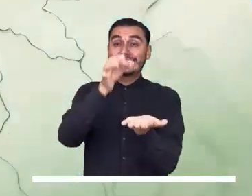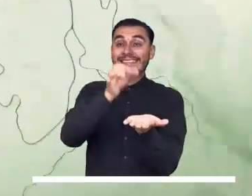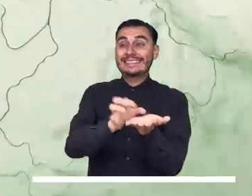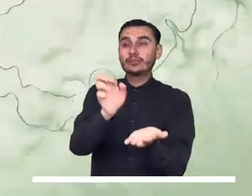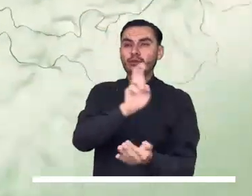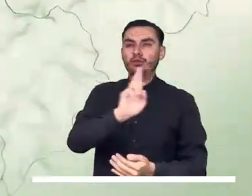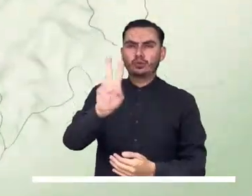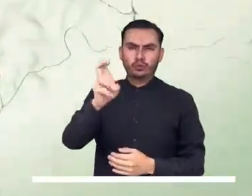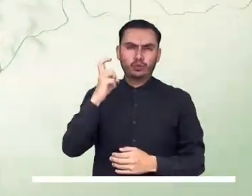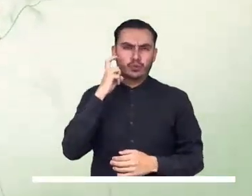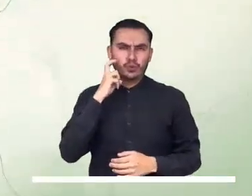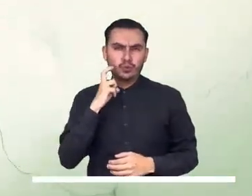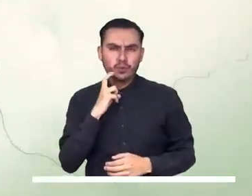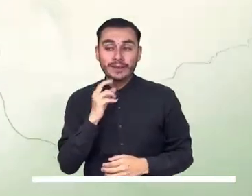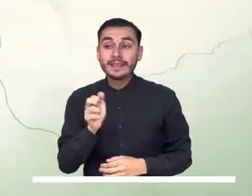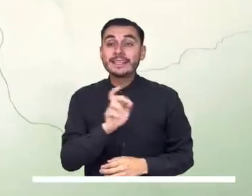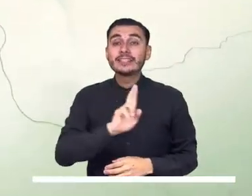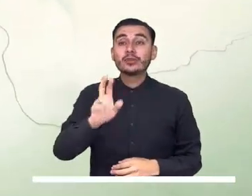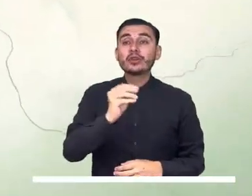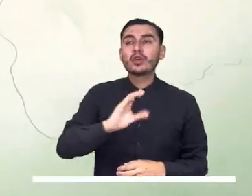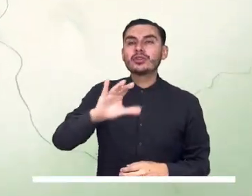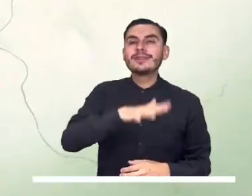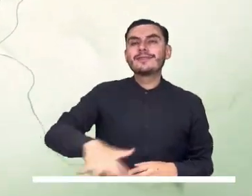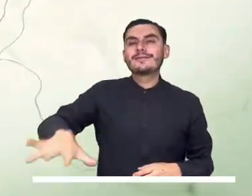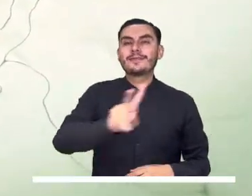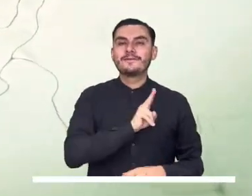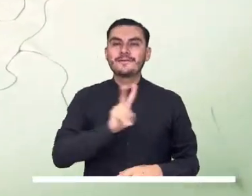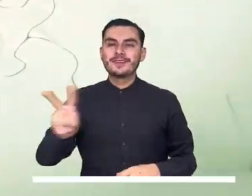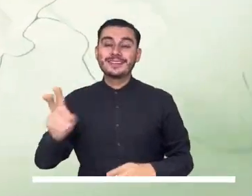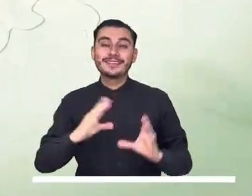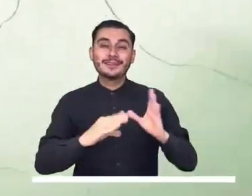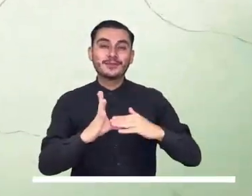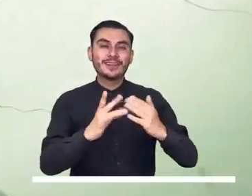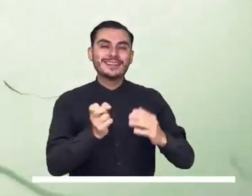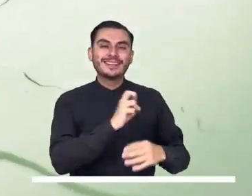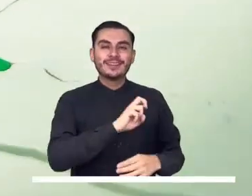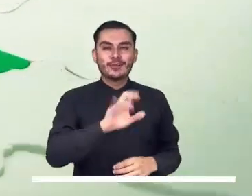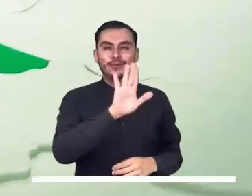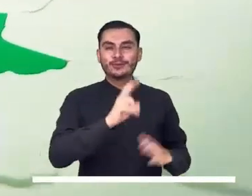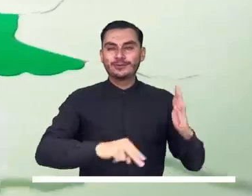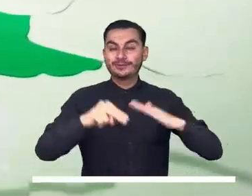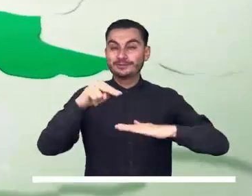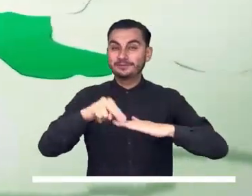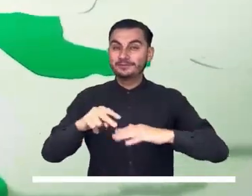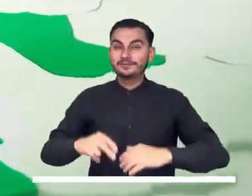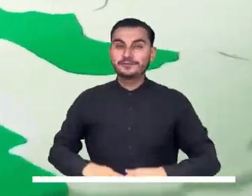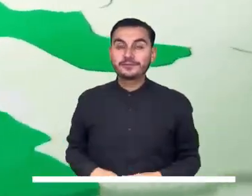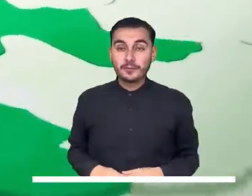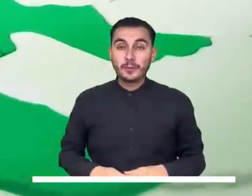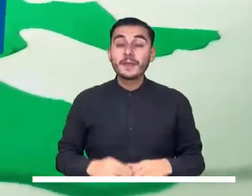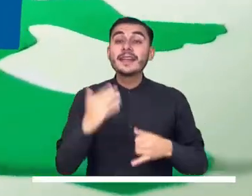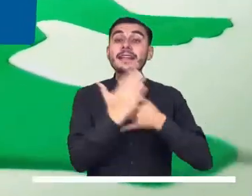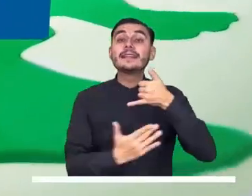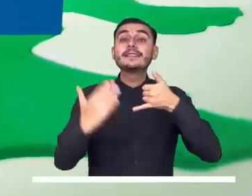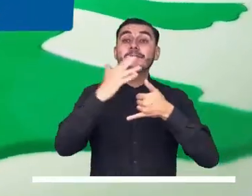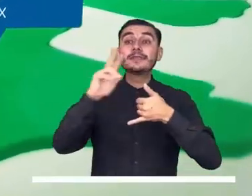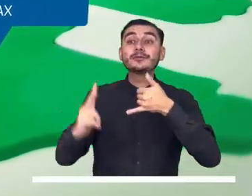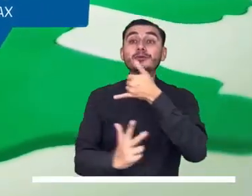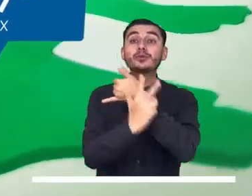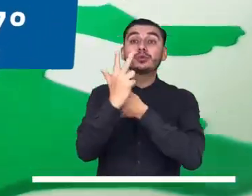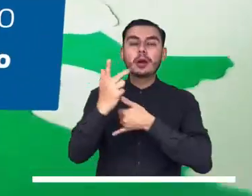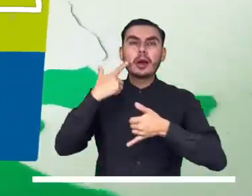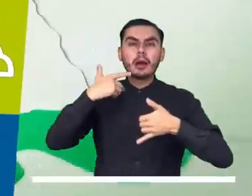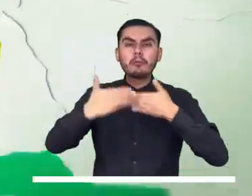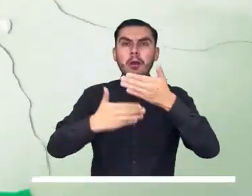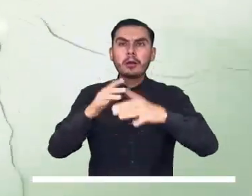serán intensas y se concentrarían en el centro y sur de Chocó, sur y occidente de Valle del Cauca, Cauca y norte